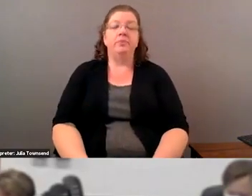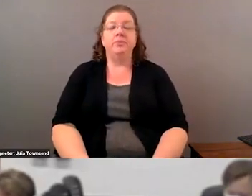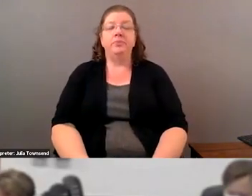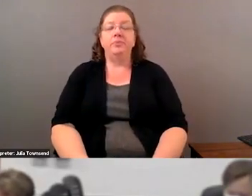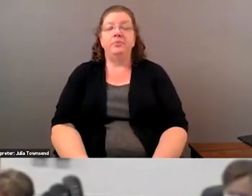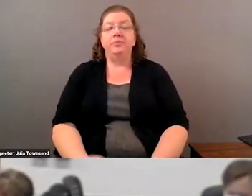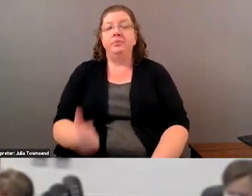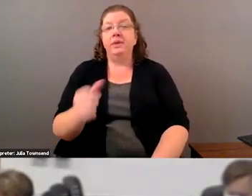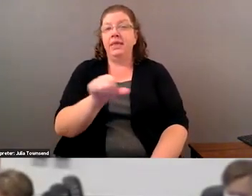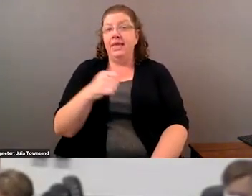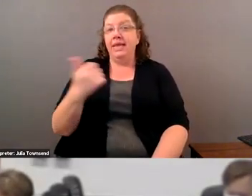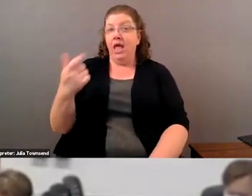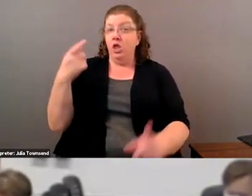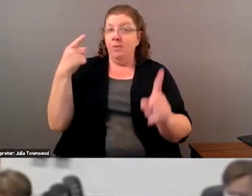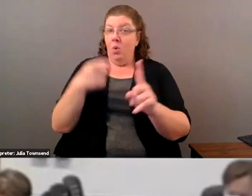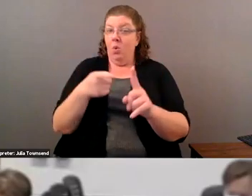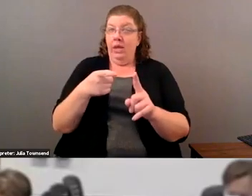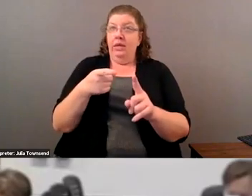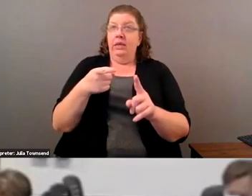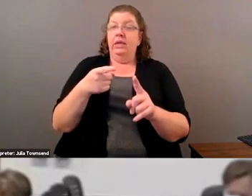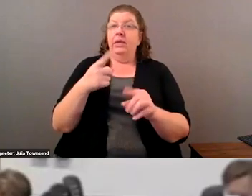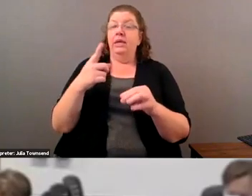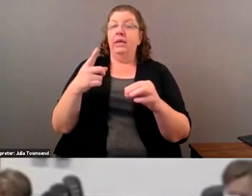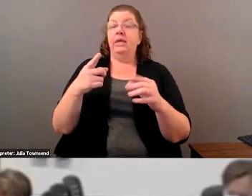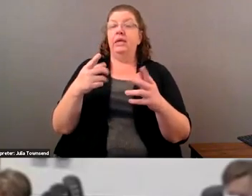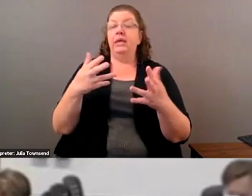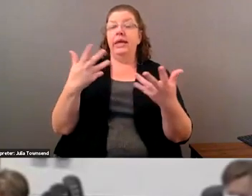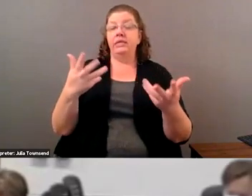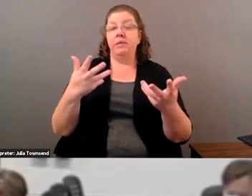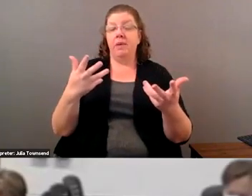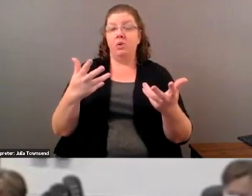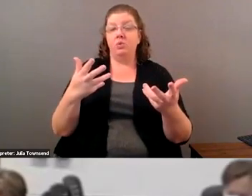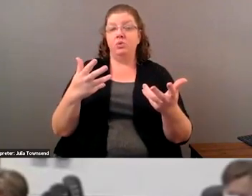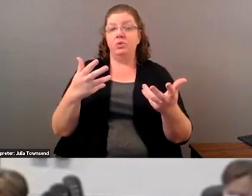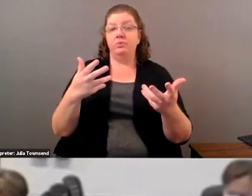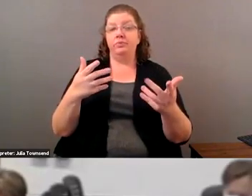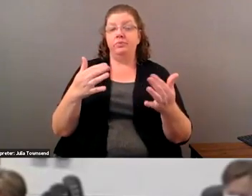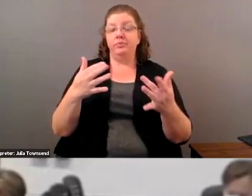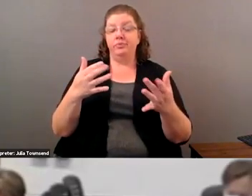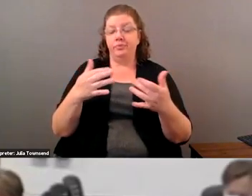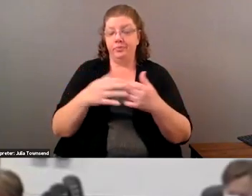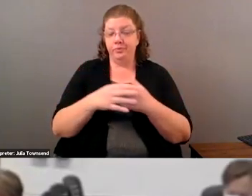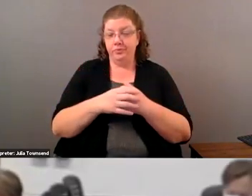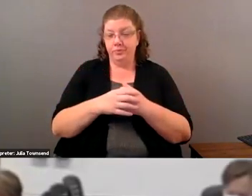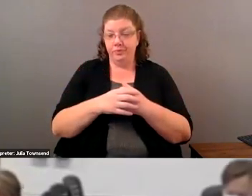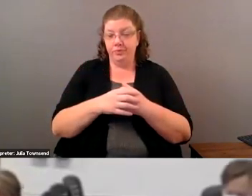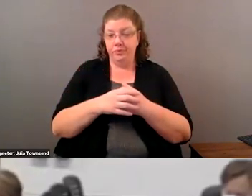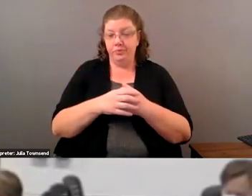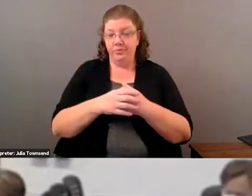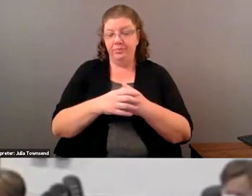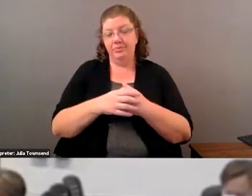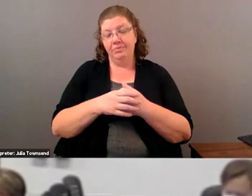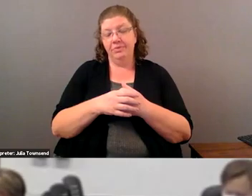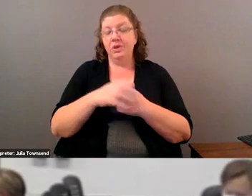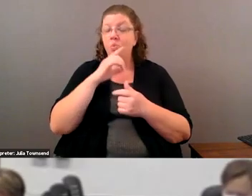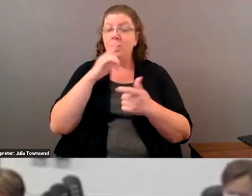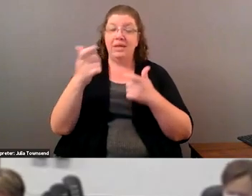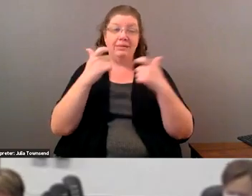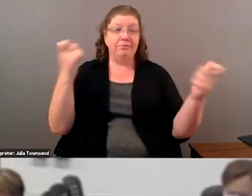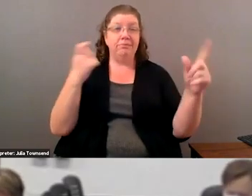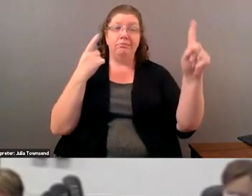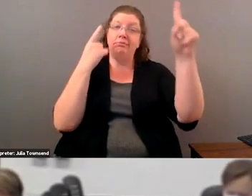estas áreas para la contratación en la compra el otro punto que quisiera presentar es el